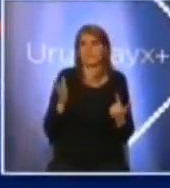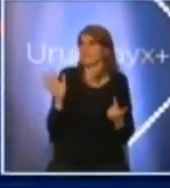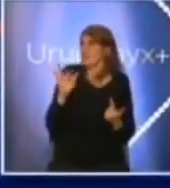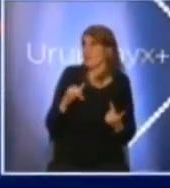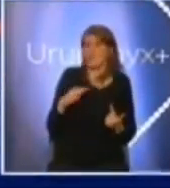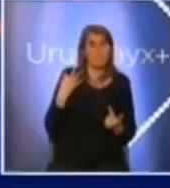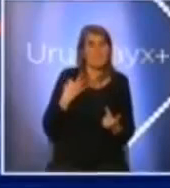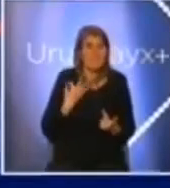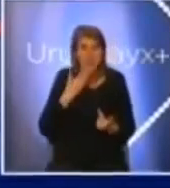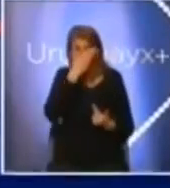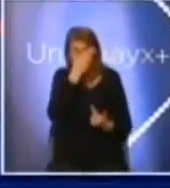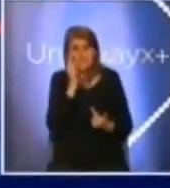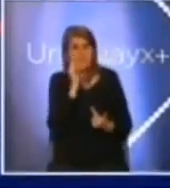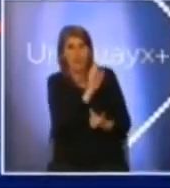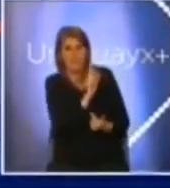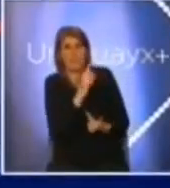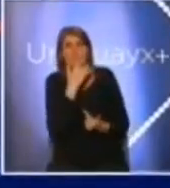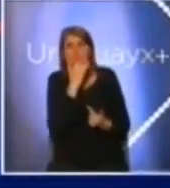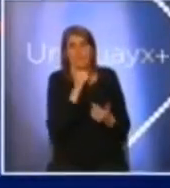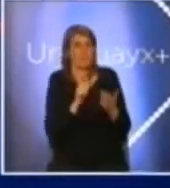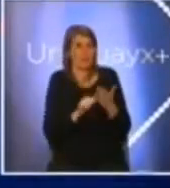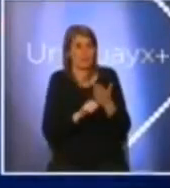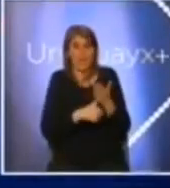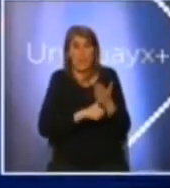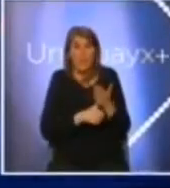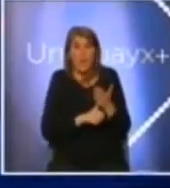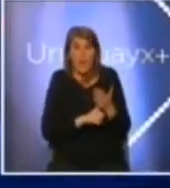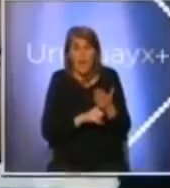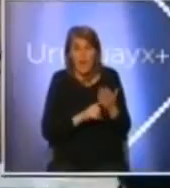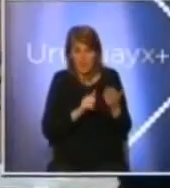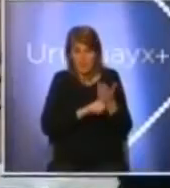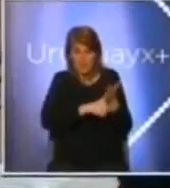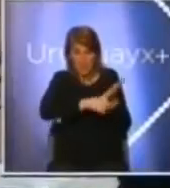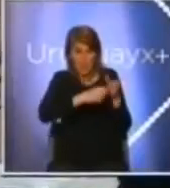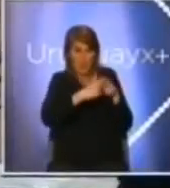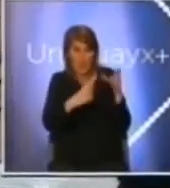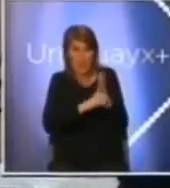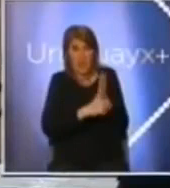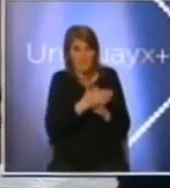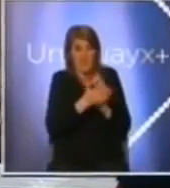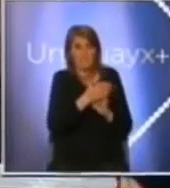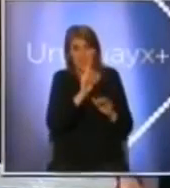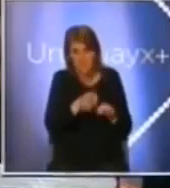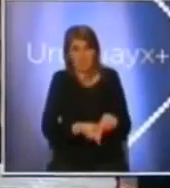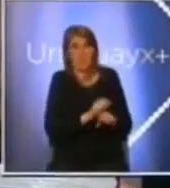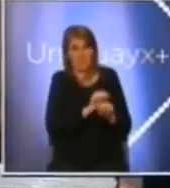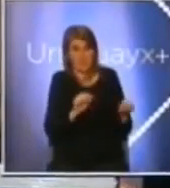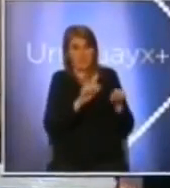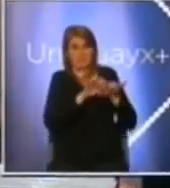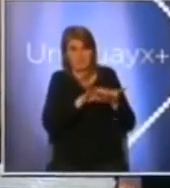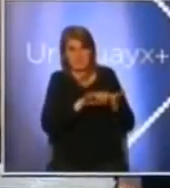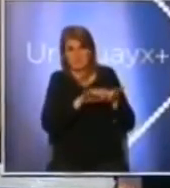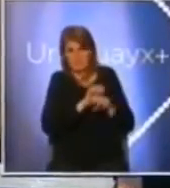cotidiana desde la cédula de identidad electrónica, que próximamente también estará disponible para